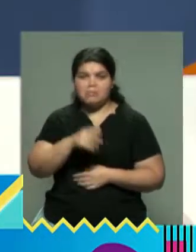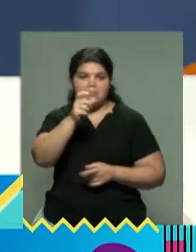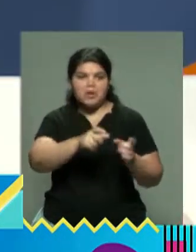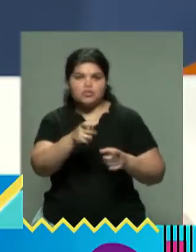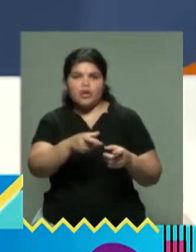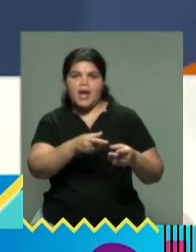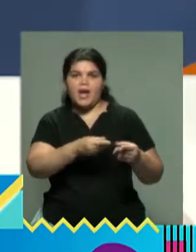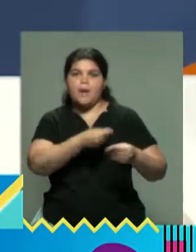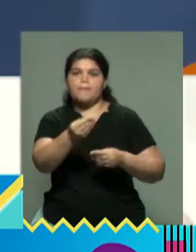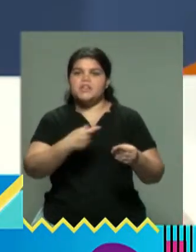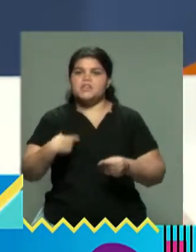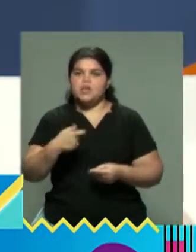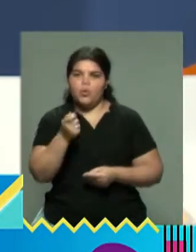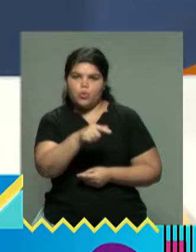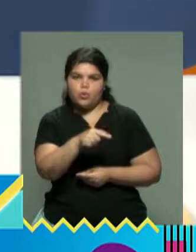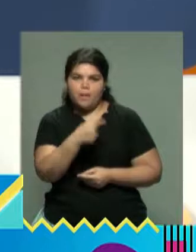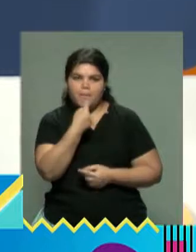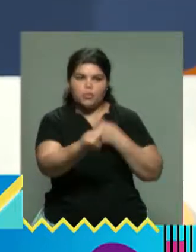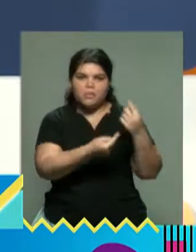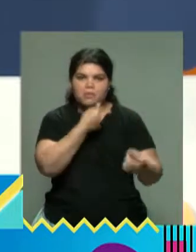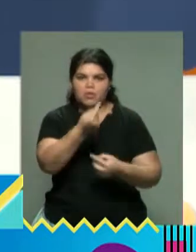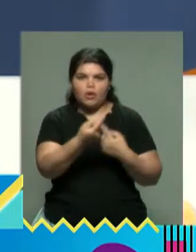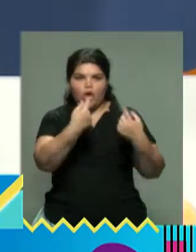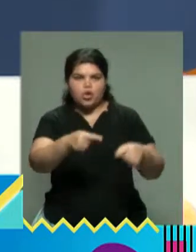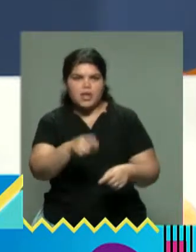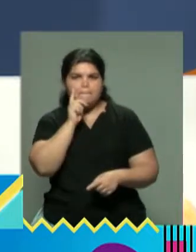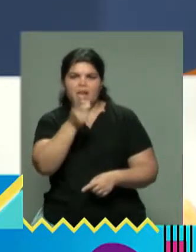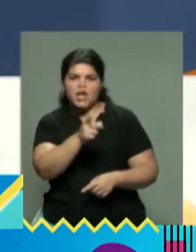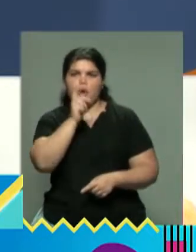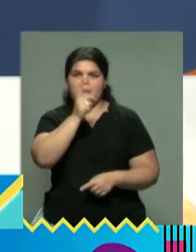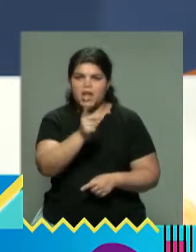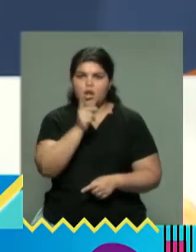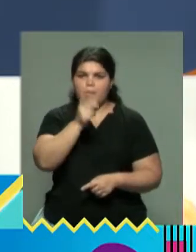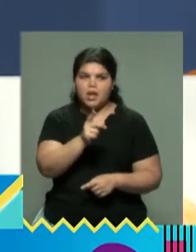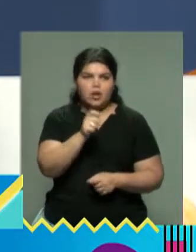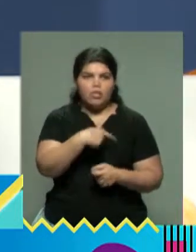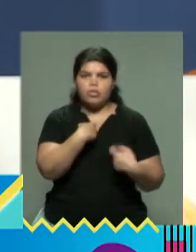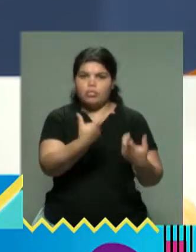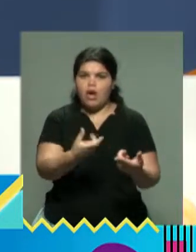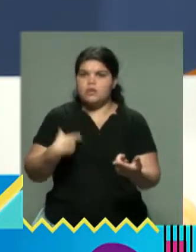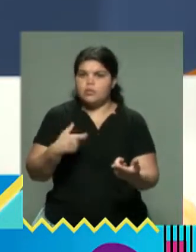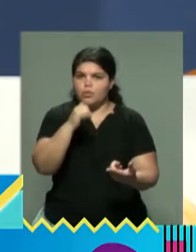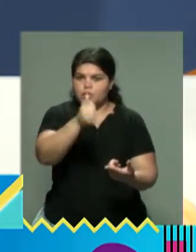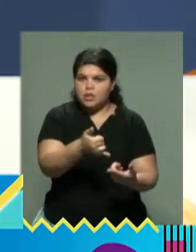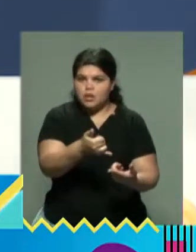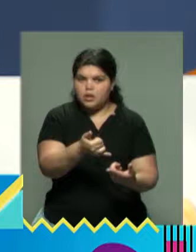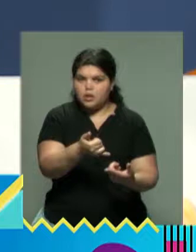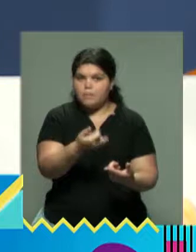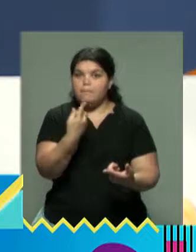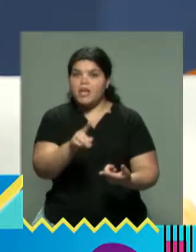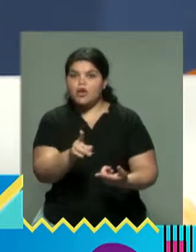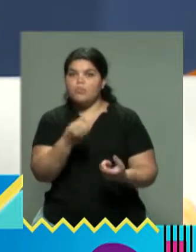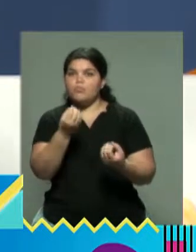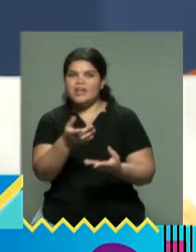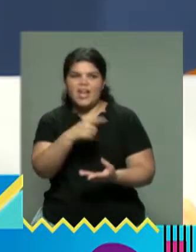Llegamos al tercer y último bloque de Distintos Parecidos en el día de hoy. El protagonista es el deporte extremo y los protagonistas están acá. Y